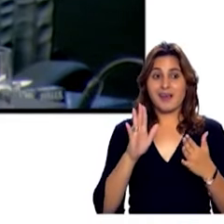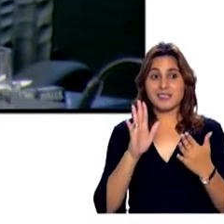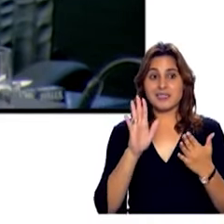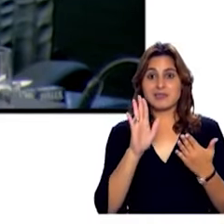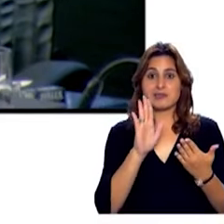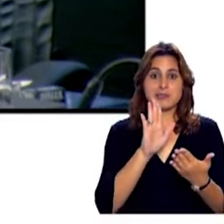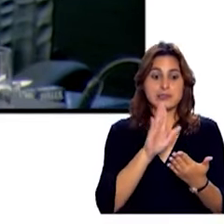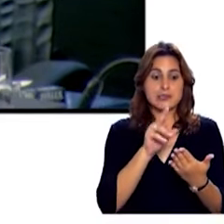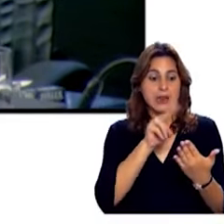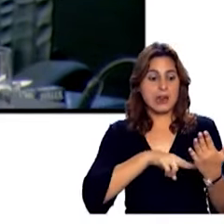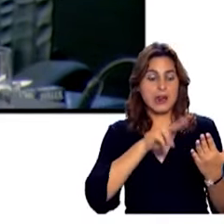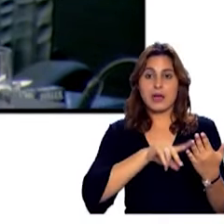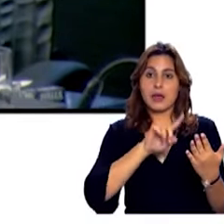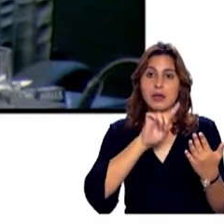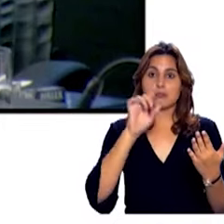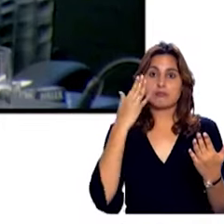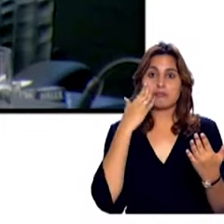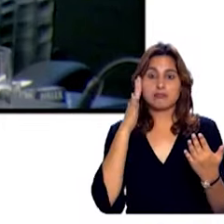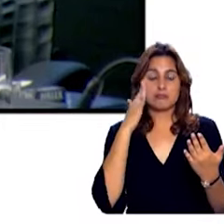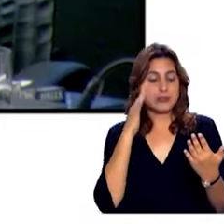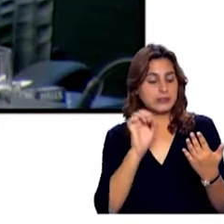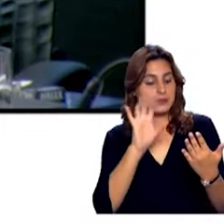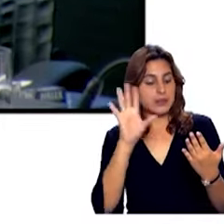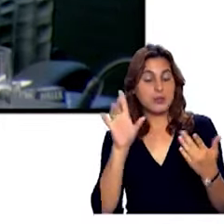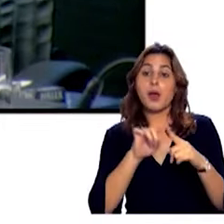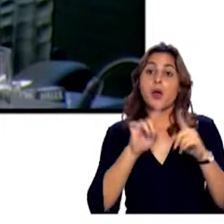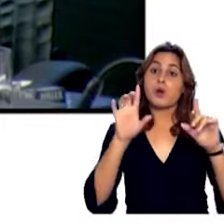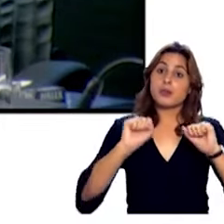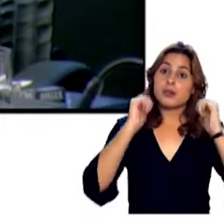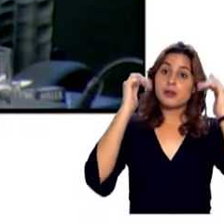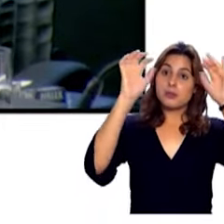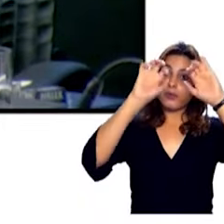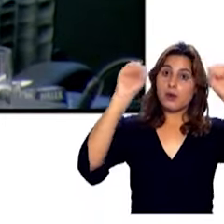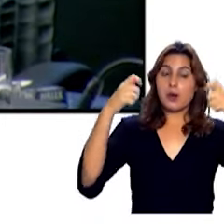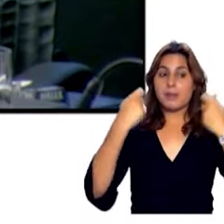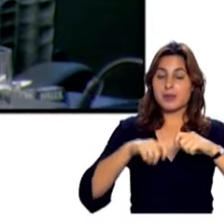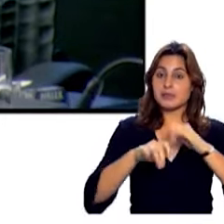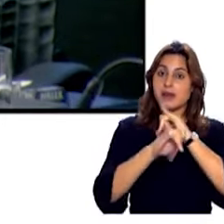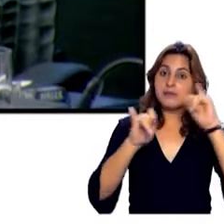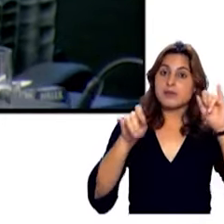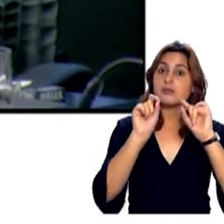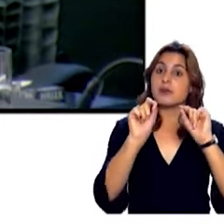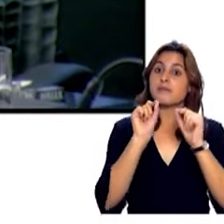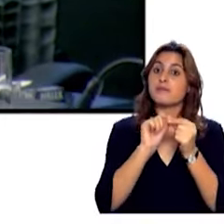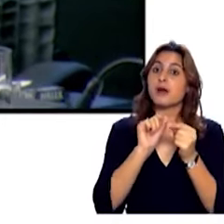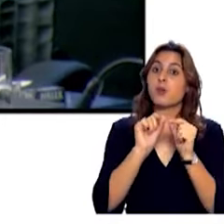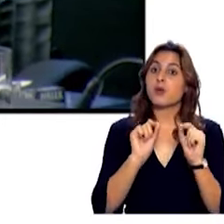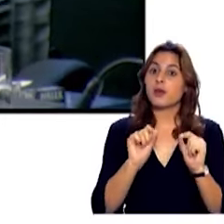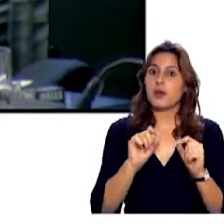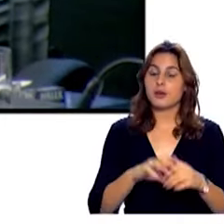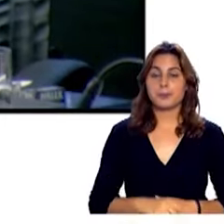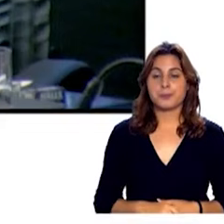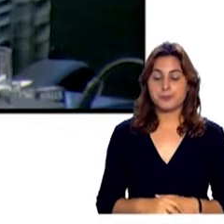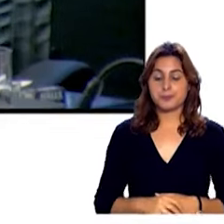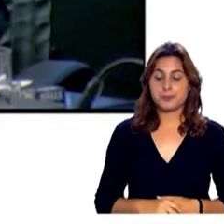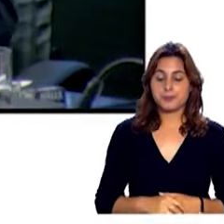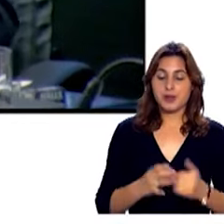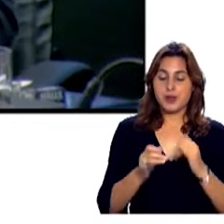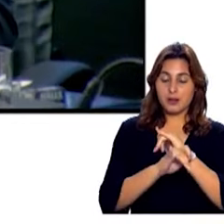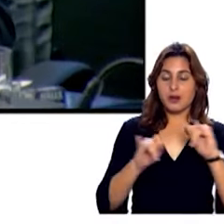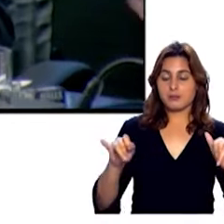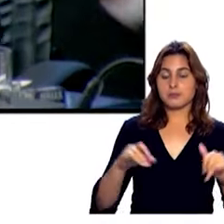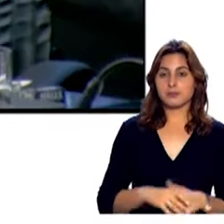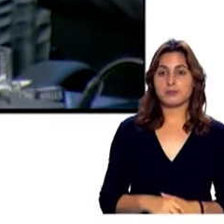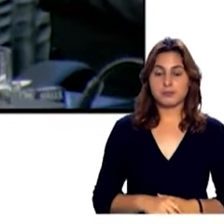serían los supuestos de interés casacion y además luego como se prevea per como